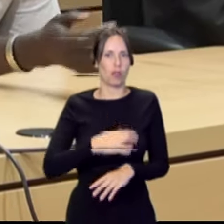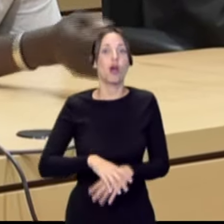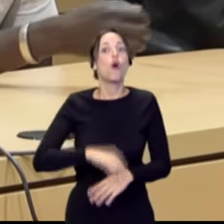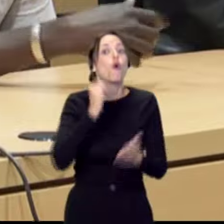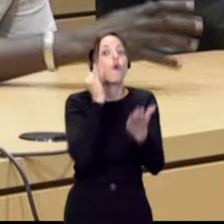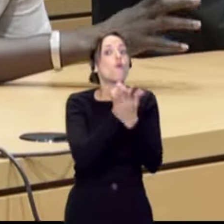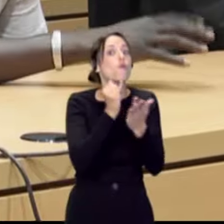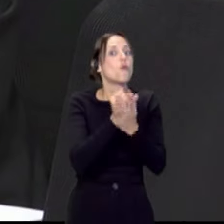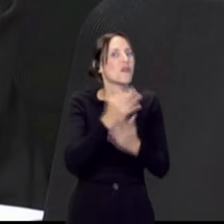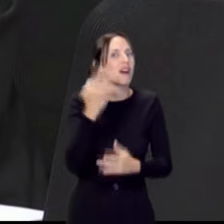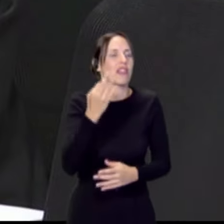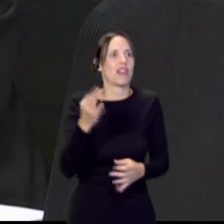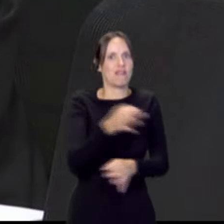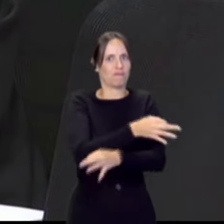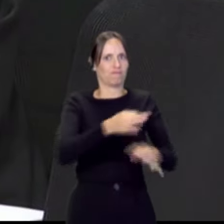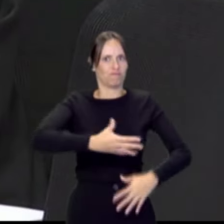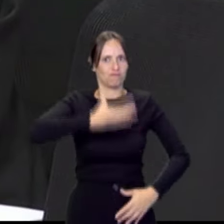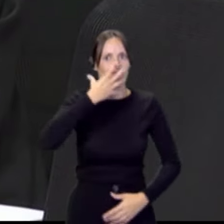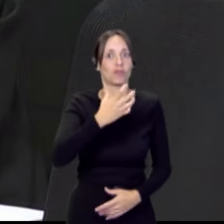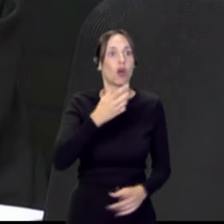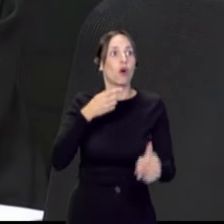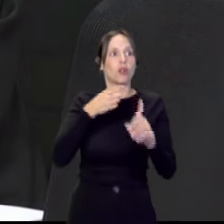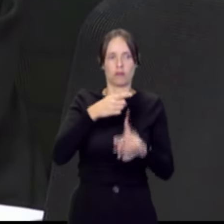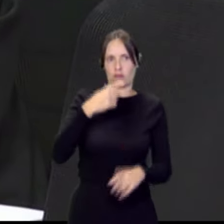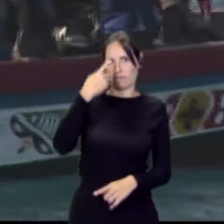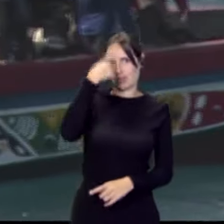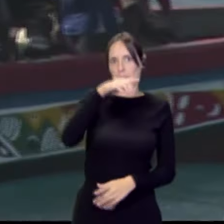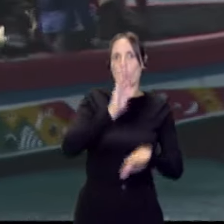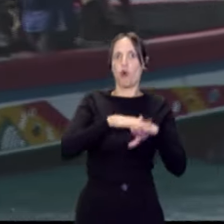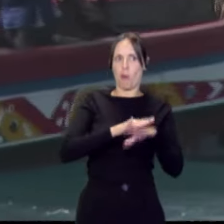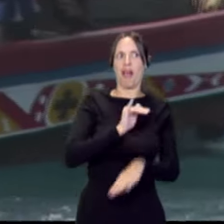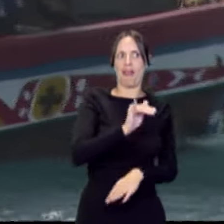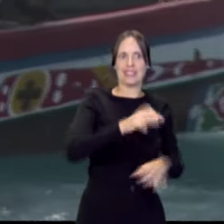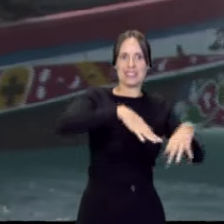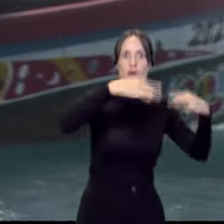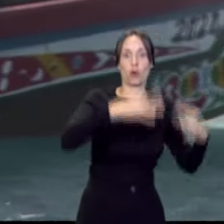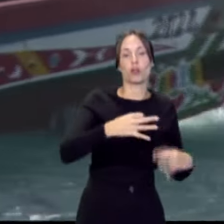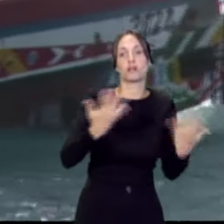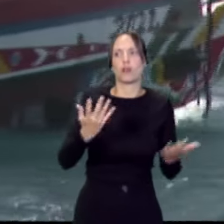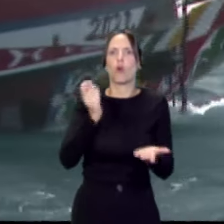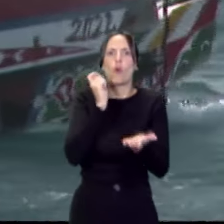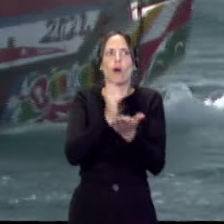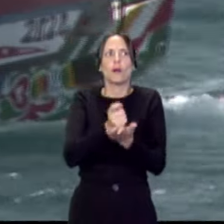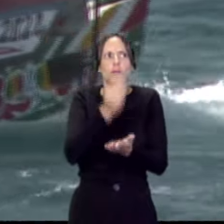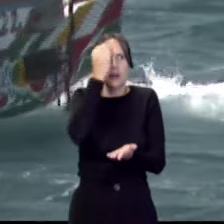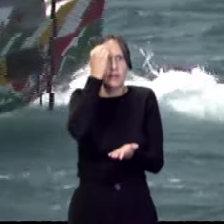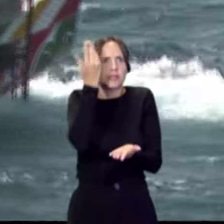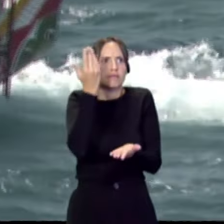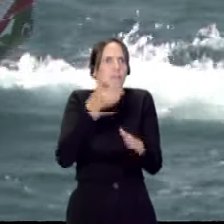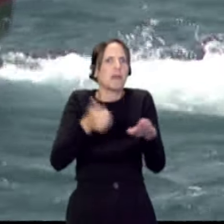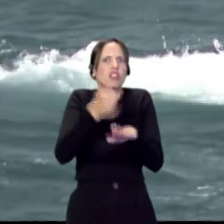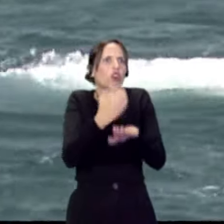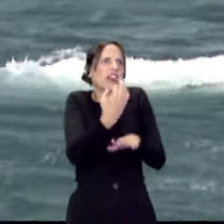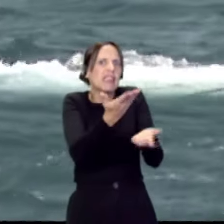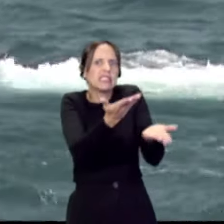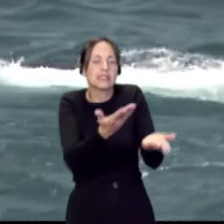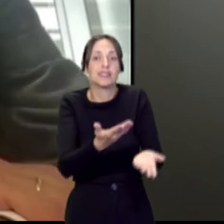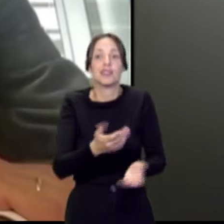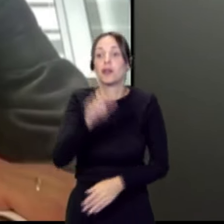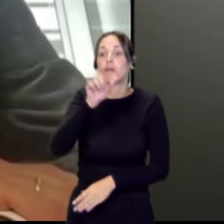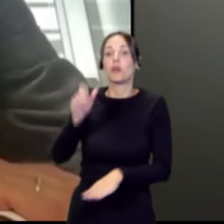sólida y solvente que lleve a certeza de culpabilidad, aseguran los jueces. La gran pregunta entonces es, ¿qué es ser patrón? Hay patrones que